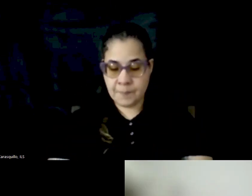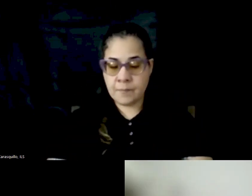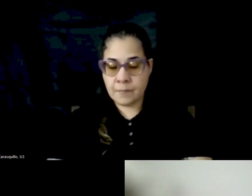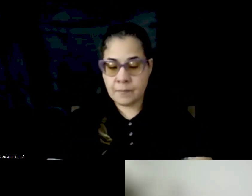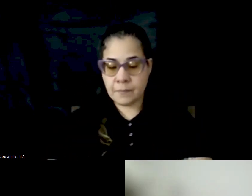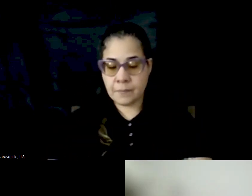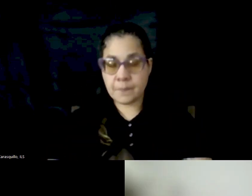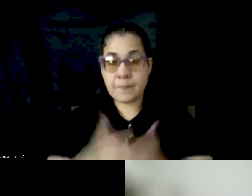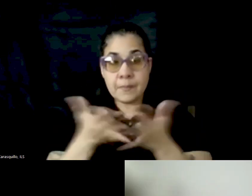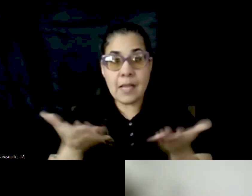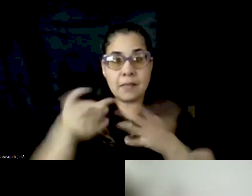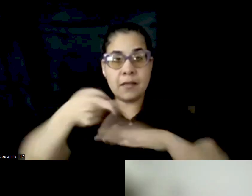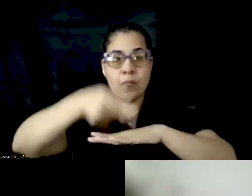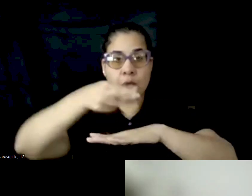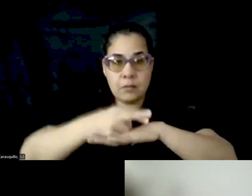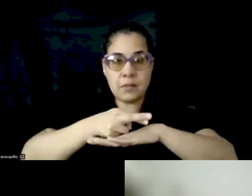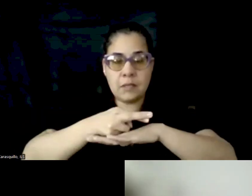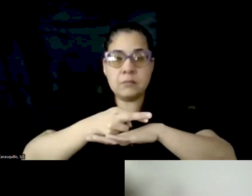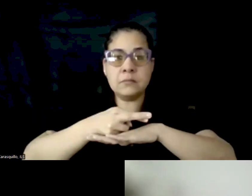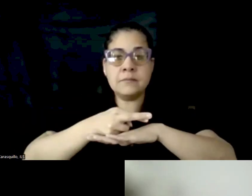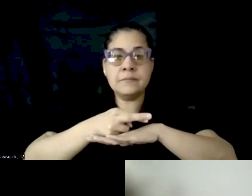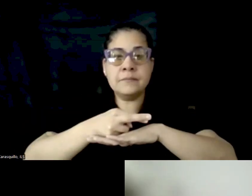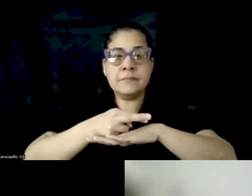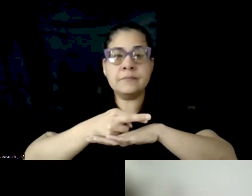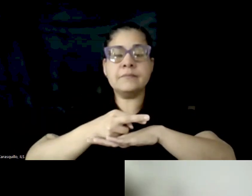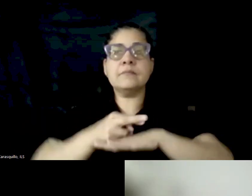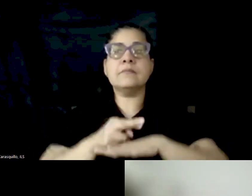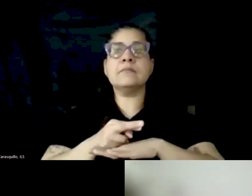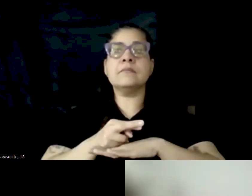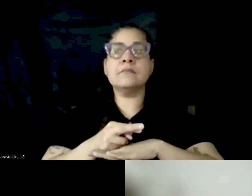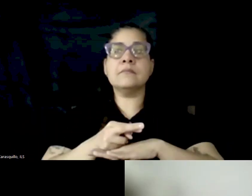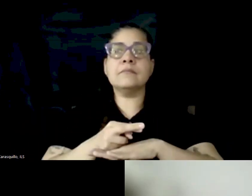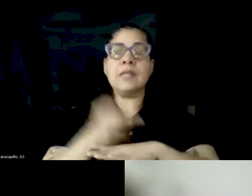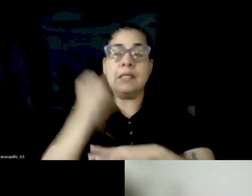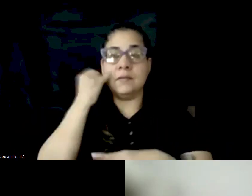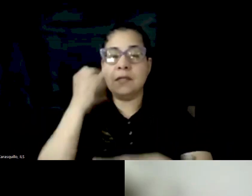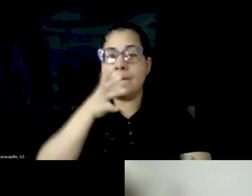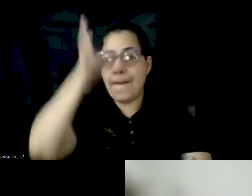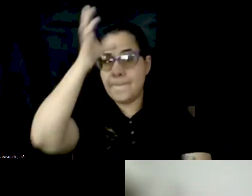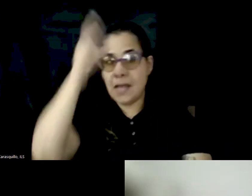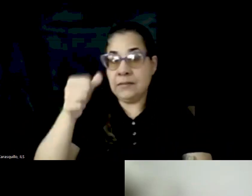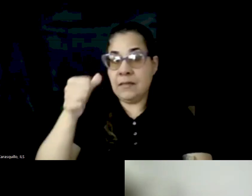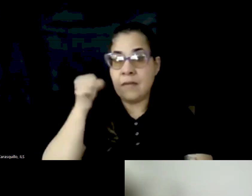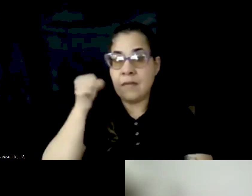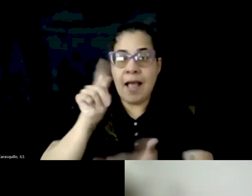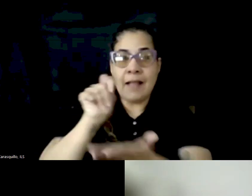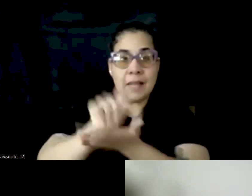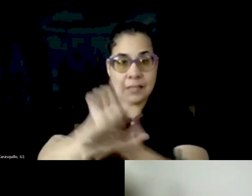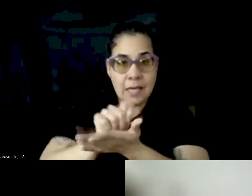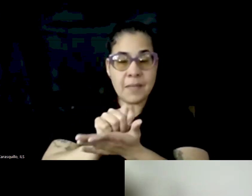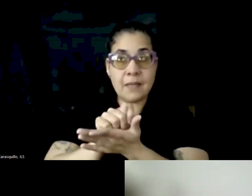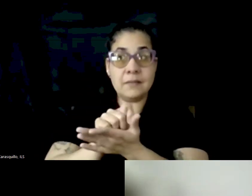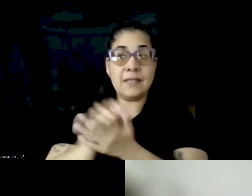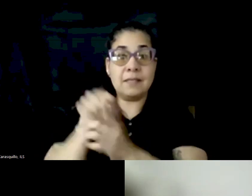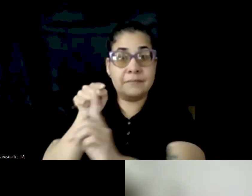En Puerto Rico, cuando hablamos de un padre que se niega a dar un tratamiento donde la vida del